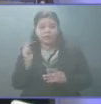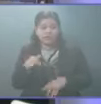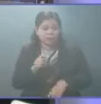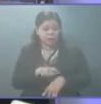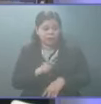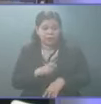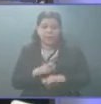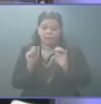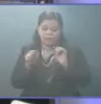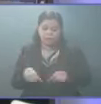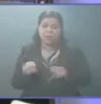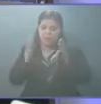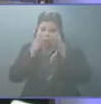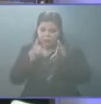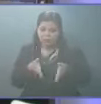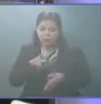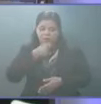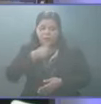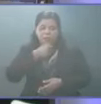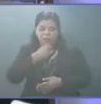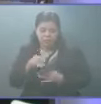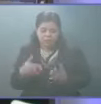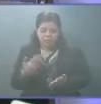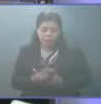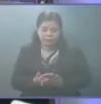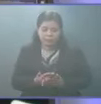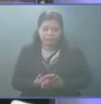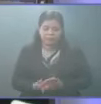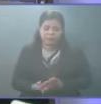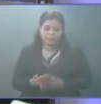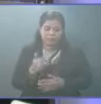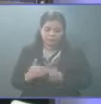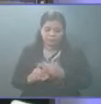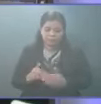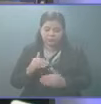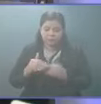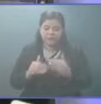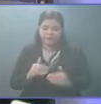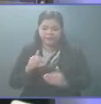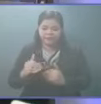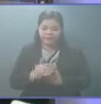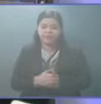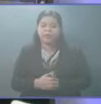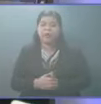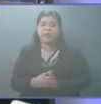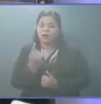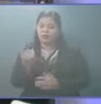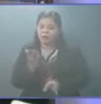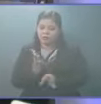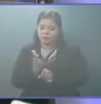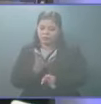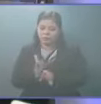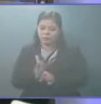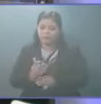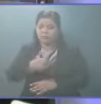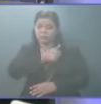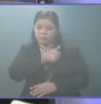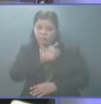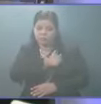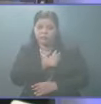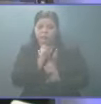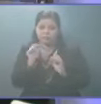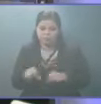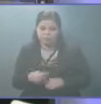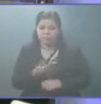favor de poder canalizar la información que el adulto dé o el acercamiento que el adulto dé hacia el profesional correspondiente para el apoyo